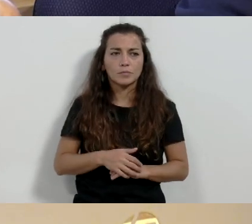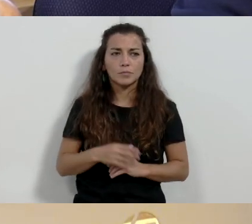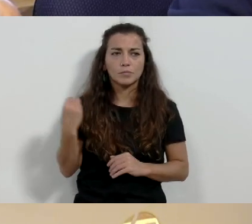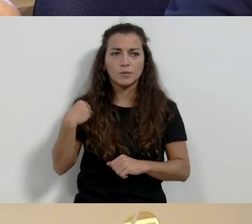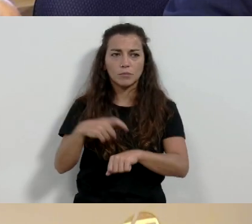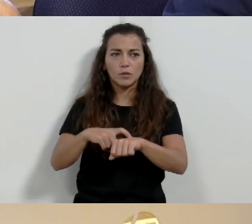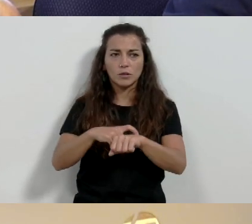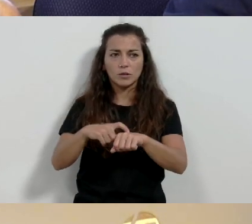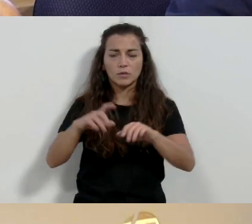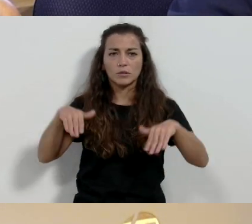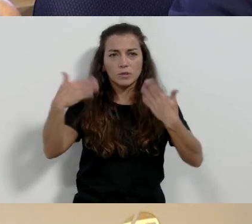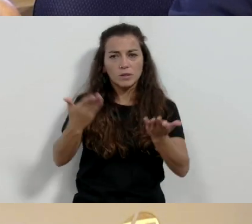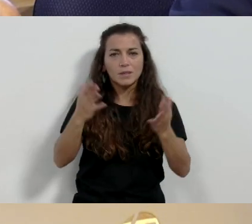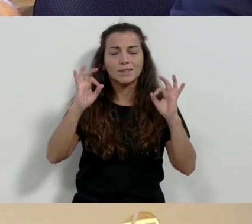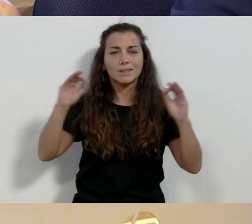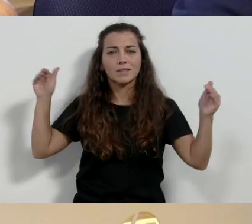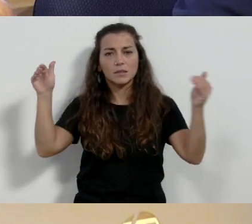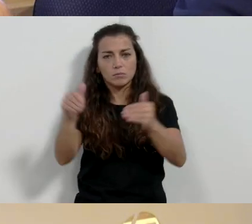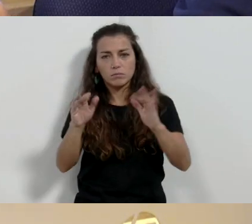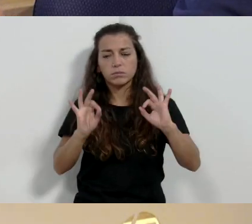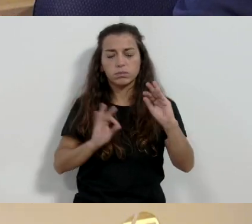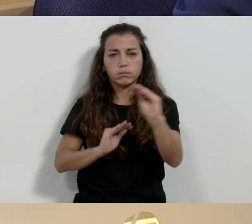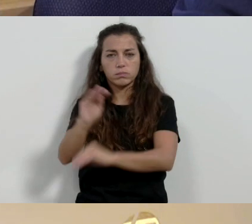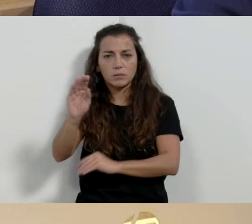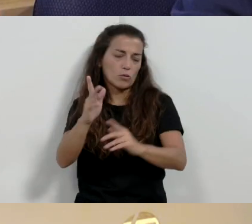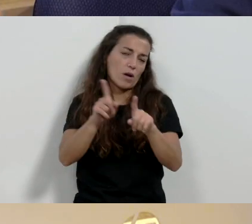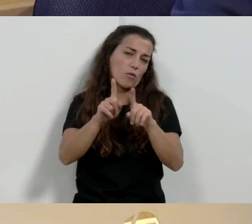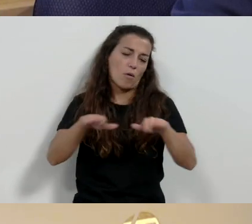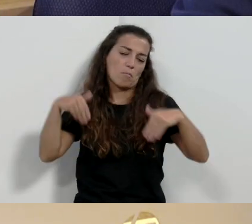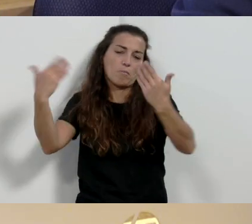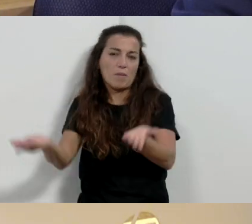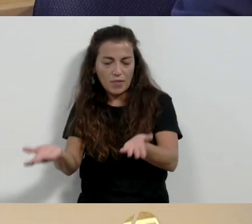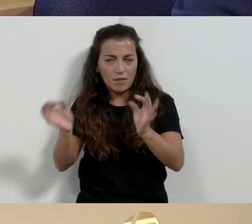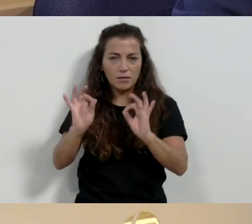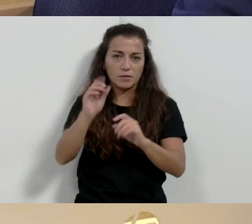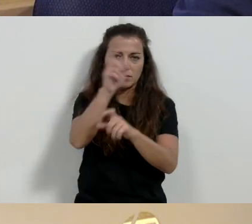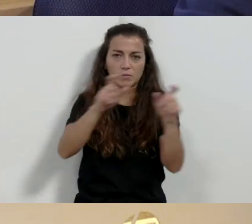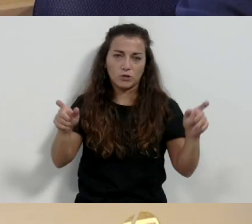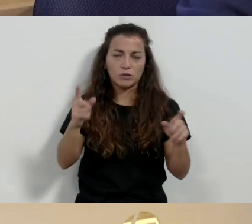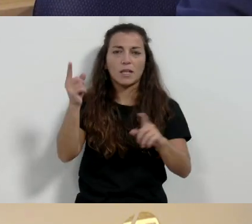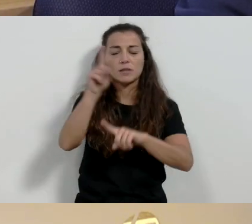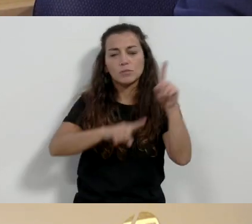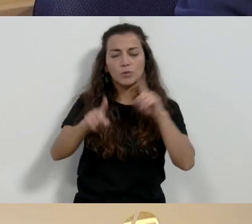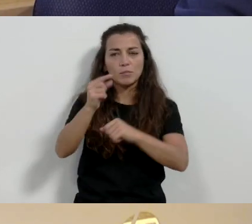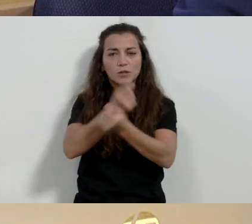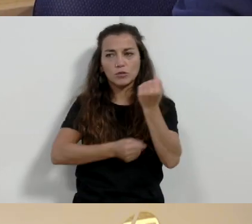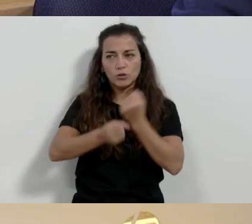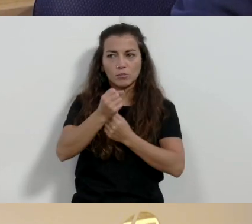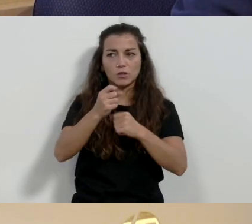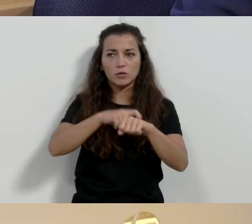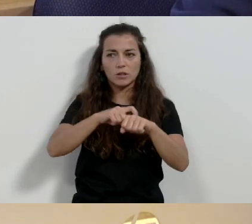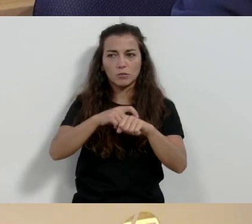regalos a organizaciones, ONGs que atienden pues a personas con algún tipo de problemas económicos y terminan